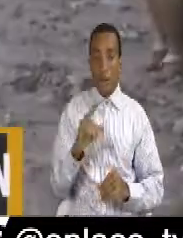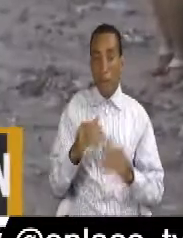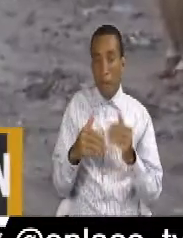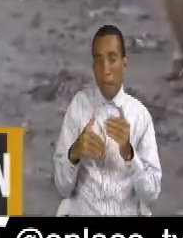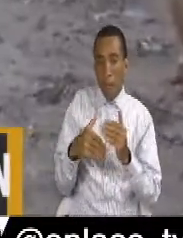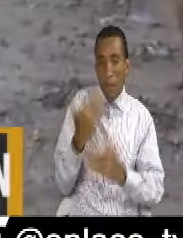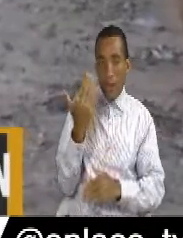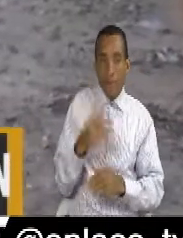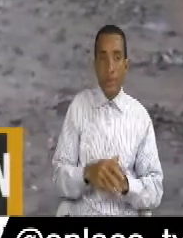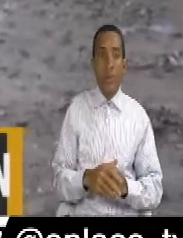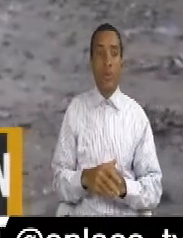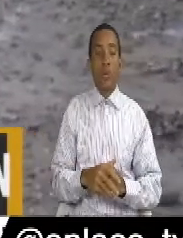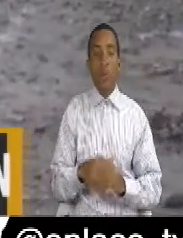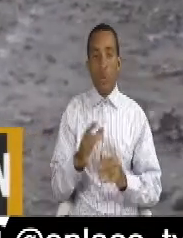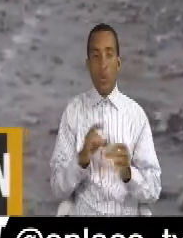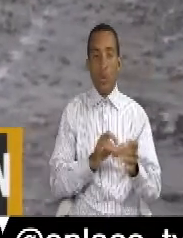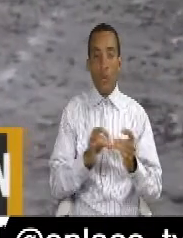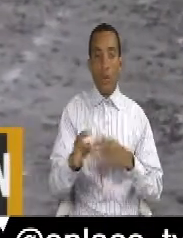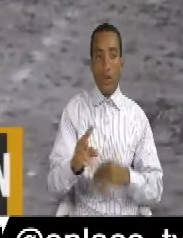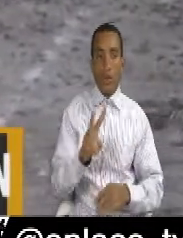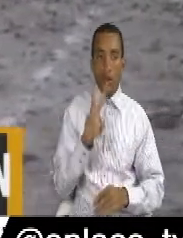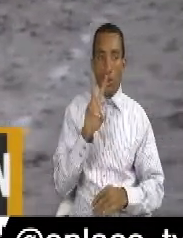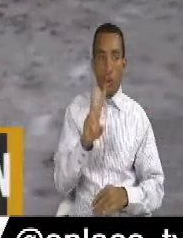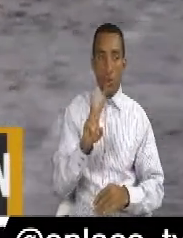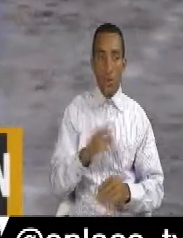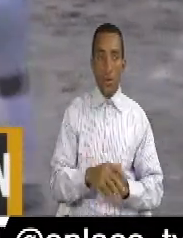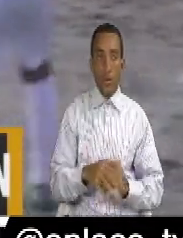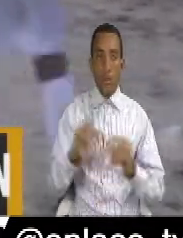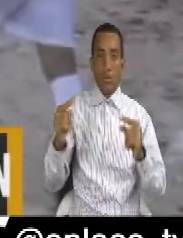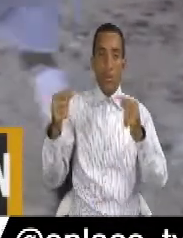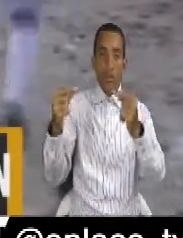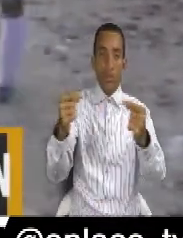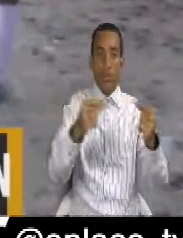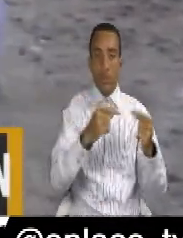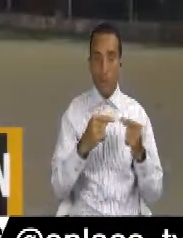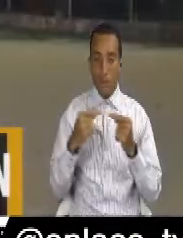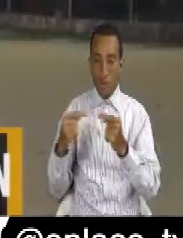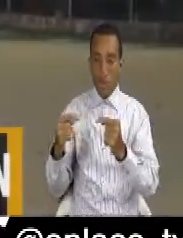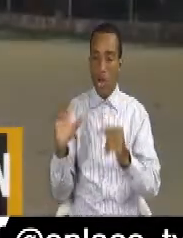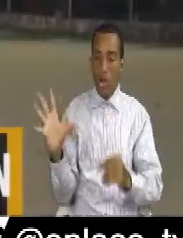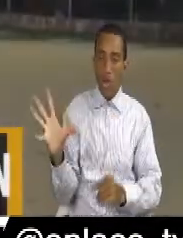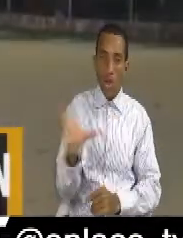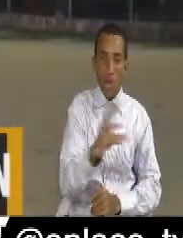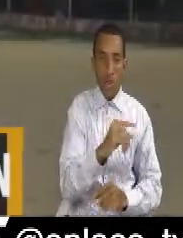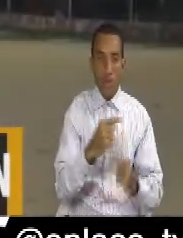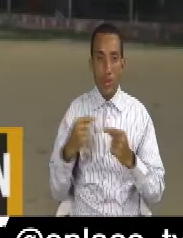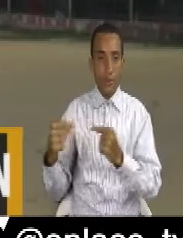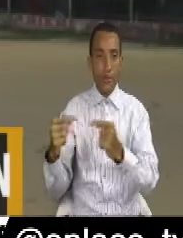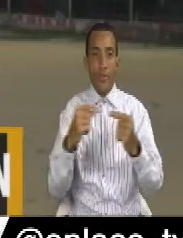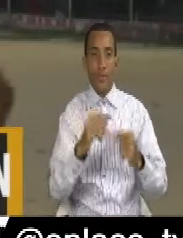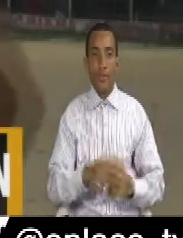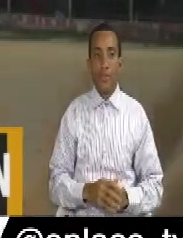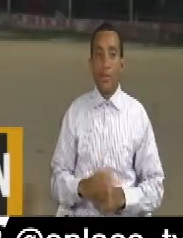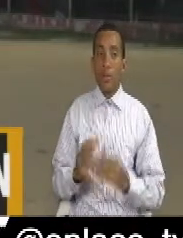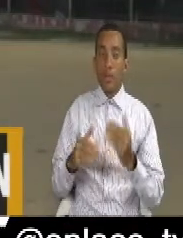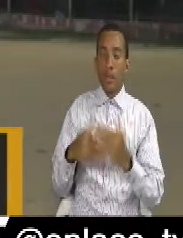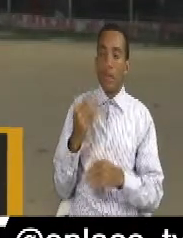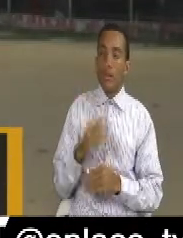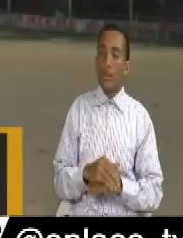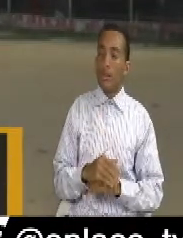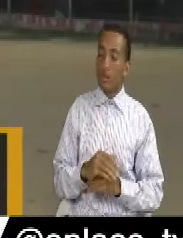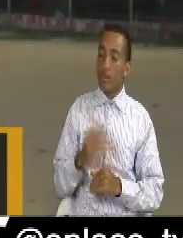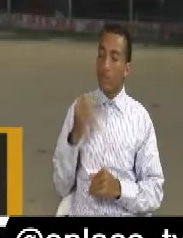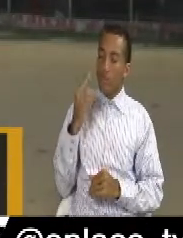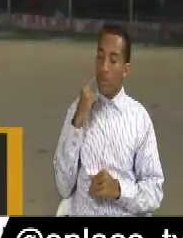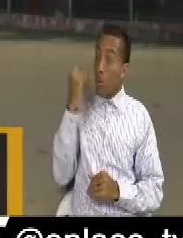se encuentra en su fecha número 2, donde se enfrenta todos contra todos. El torneo ha avanzado con equipos que nunca pensé que habían llegado,